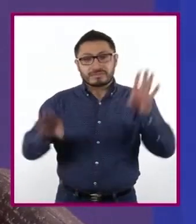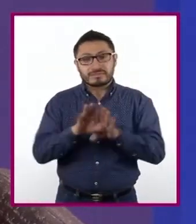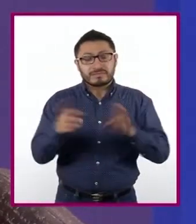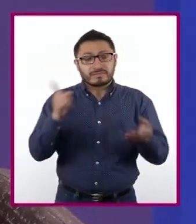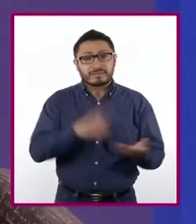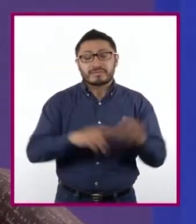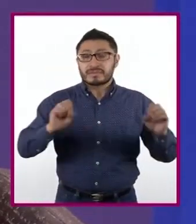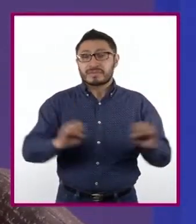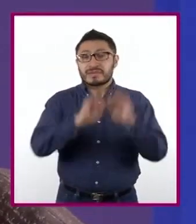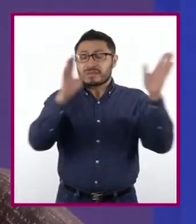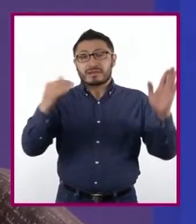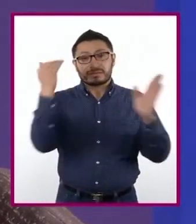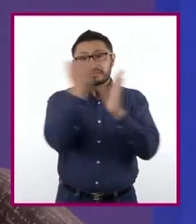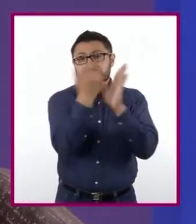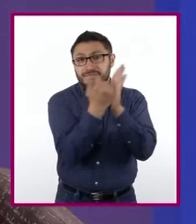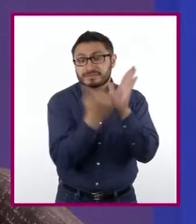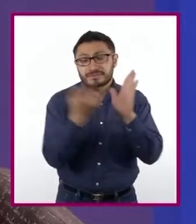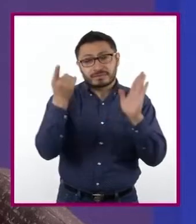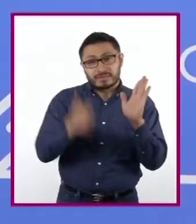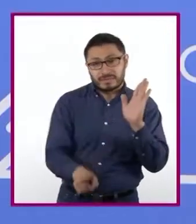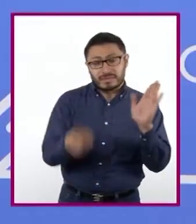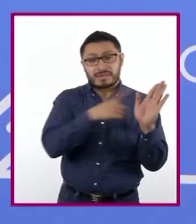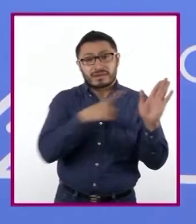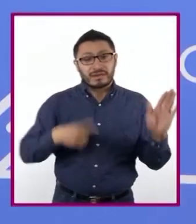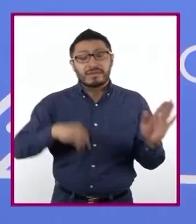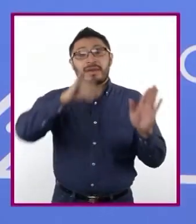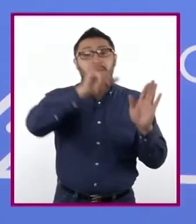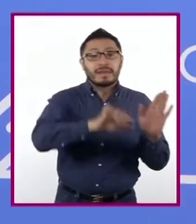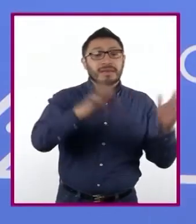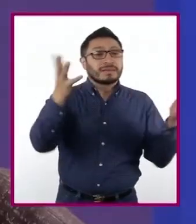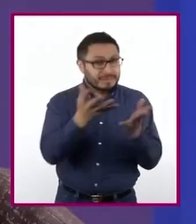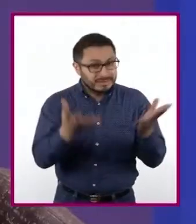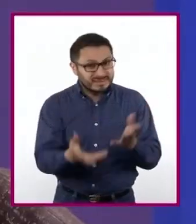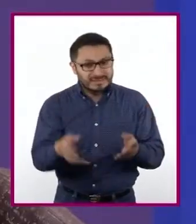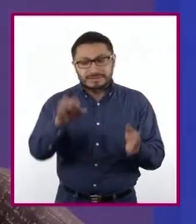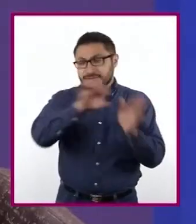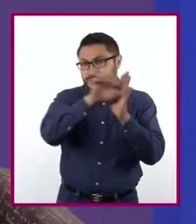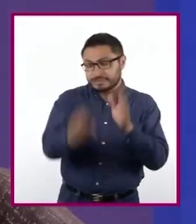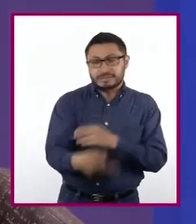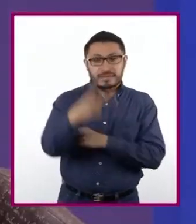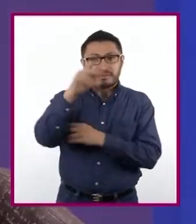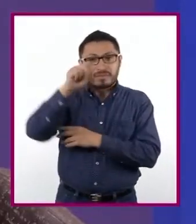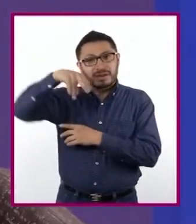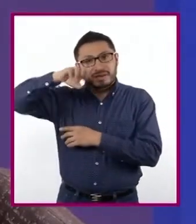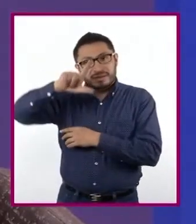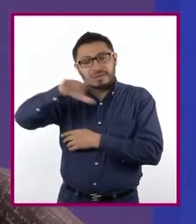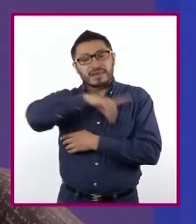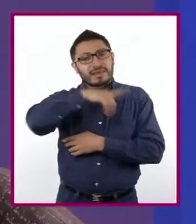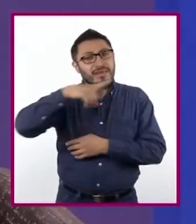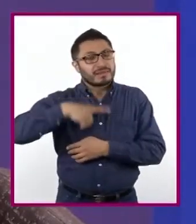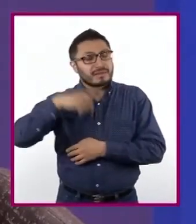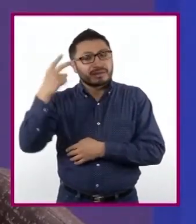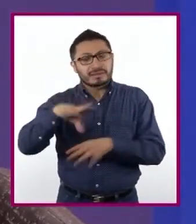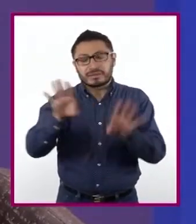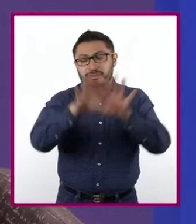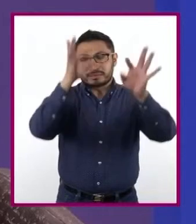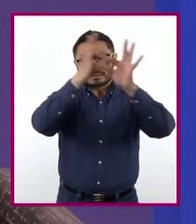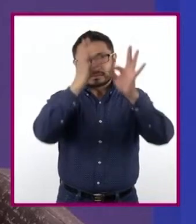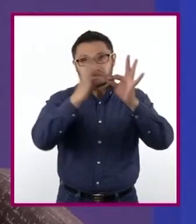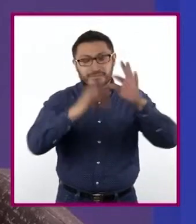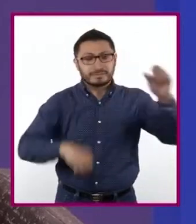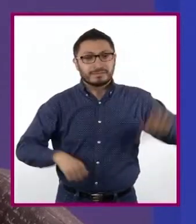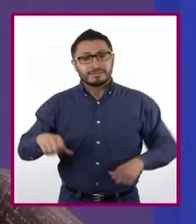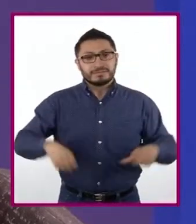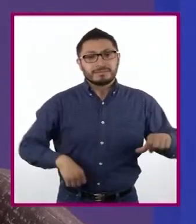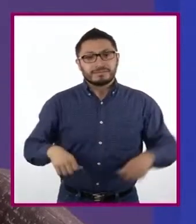las instrucciones, de lo que se debe de realizar. En el caso del panel, es necesario que cumplan con las